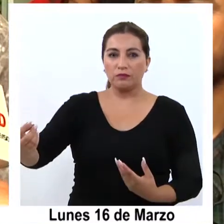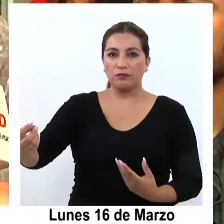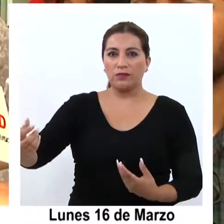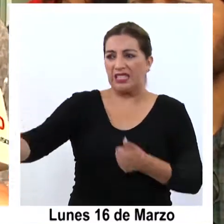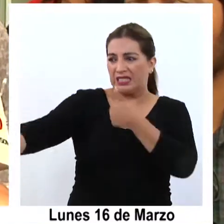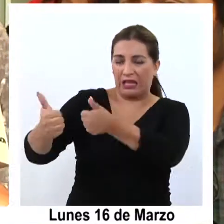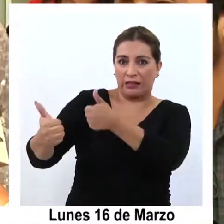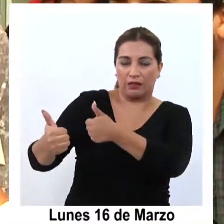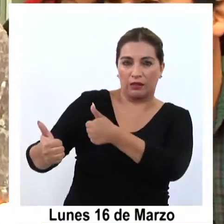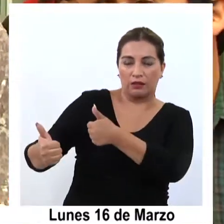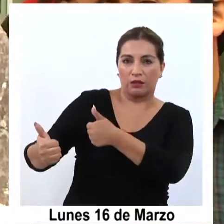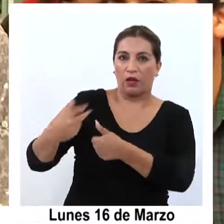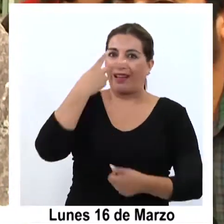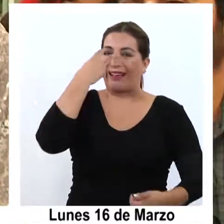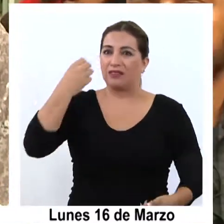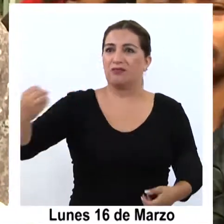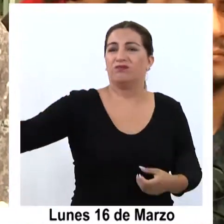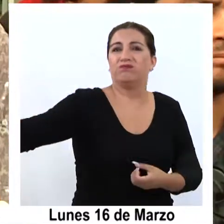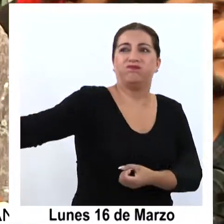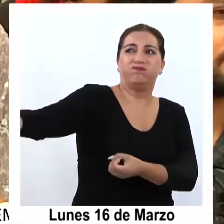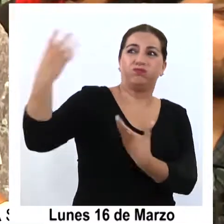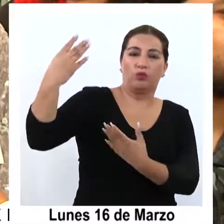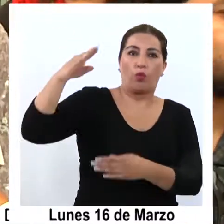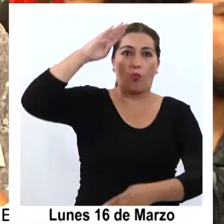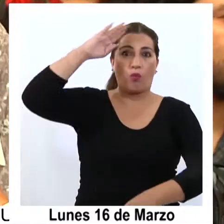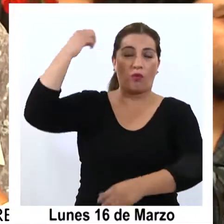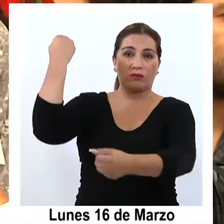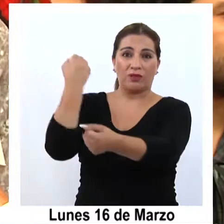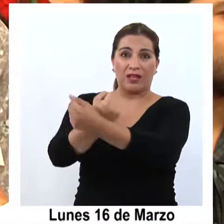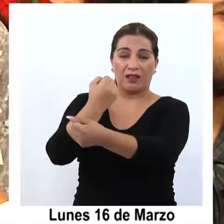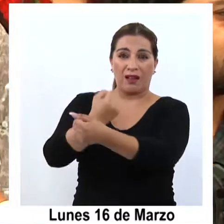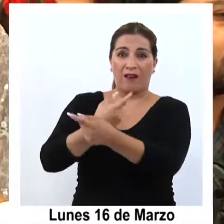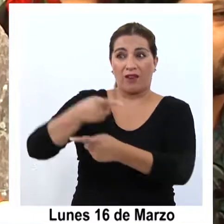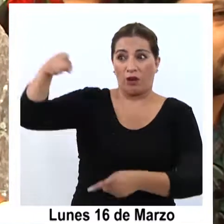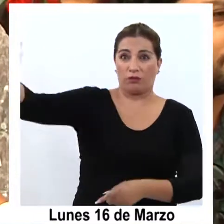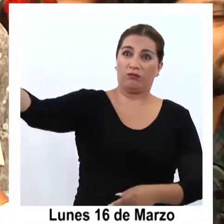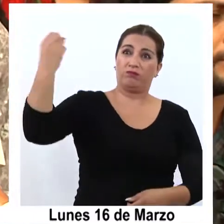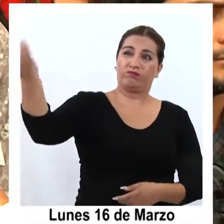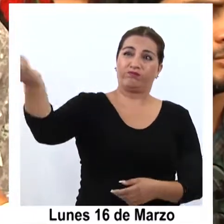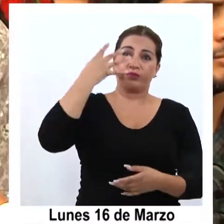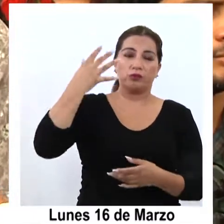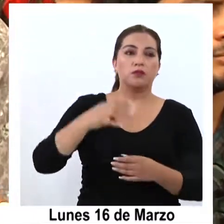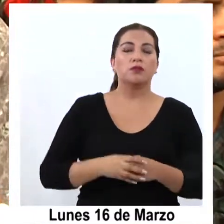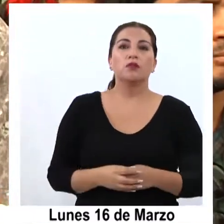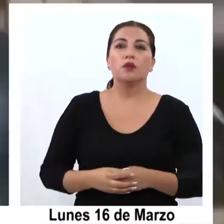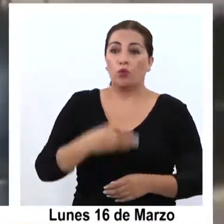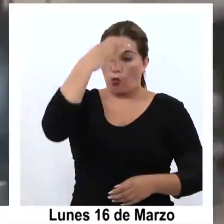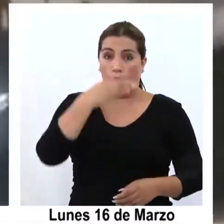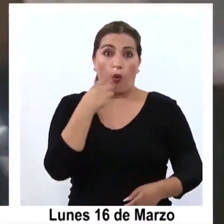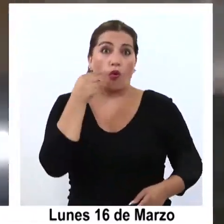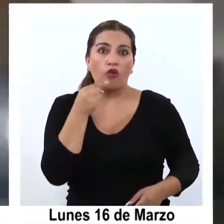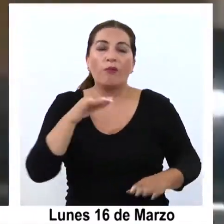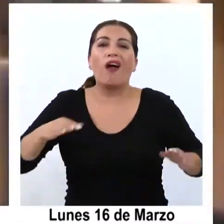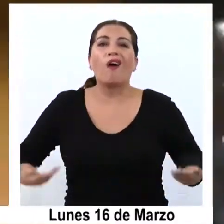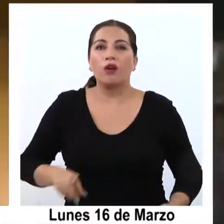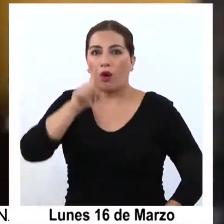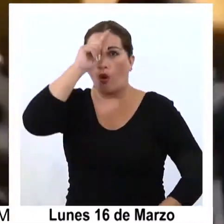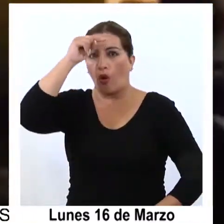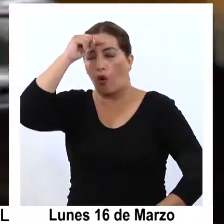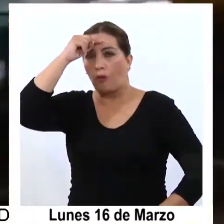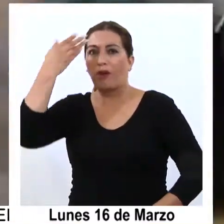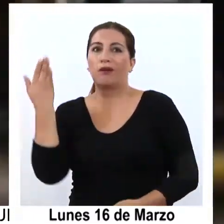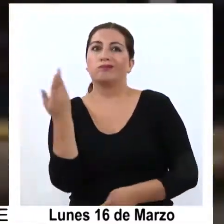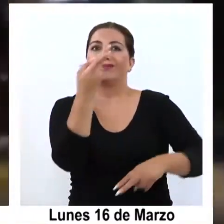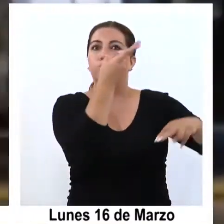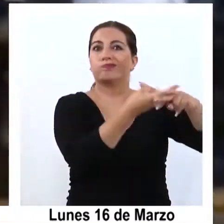a corta distancia una bomba lacrimógena lanzada por un funcionario de carabineros. El joven afectado